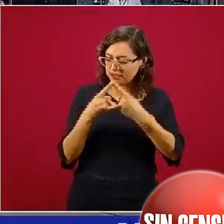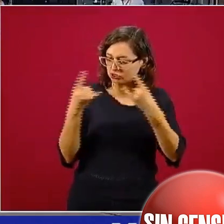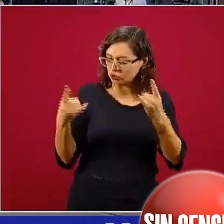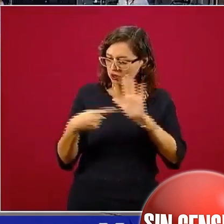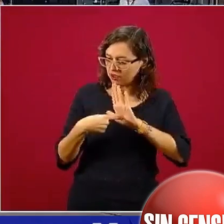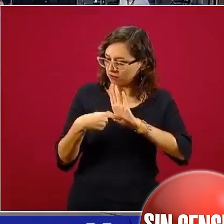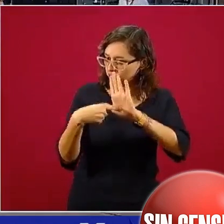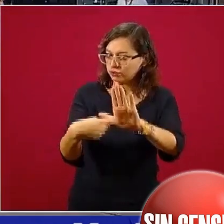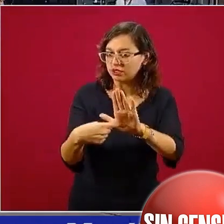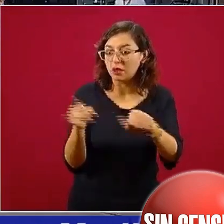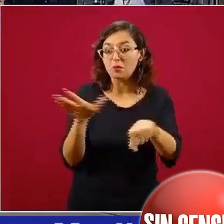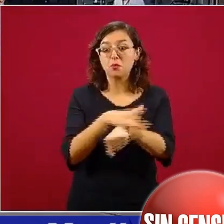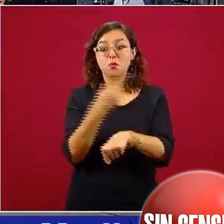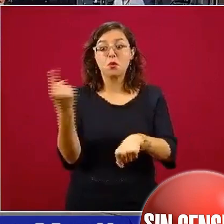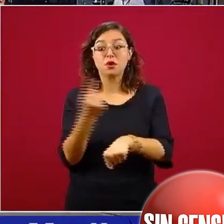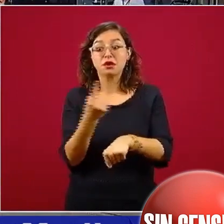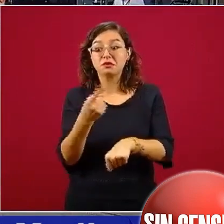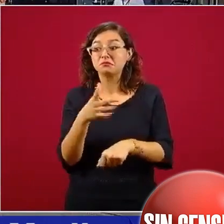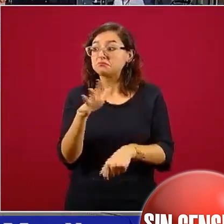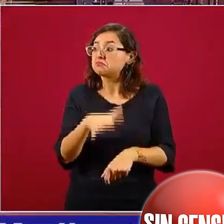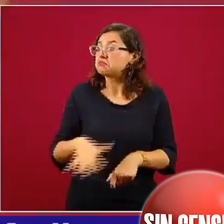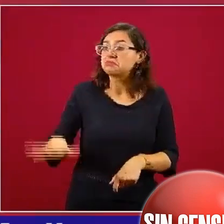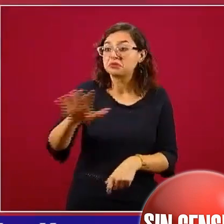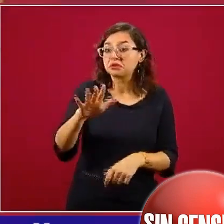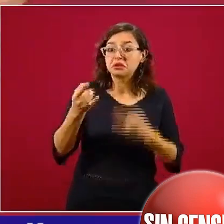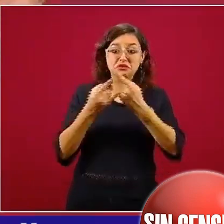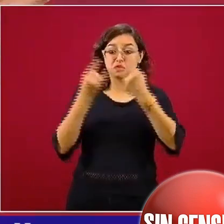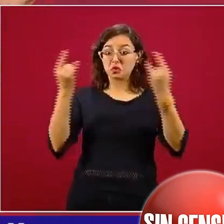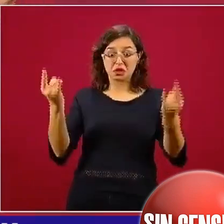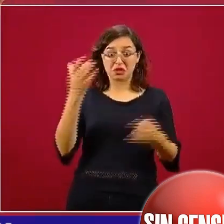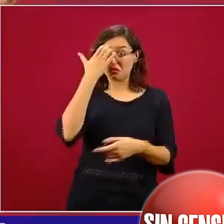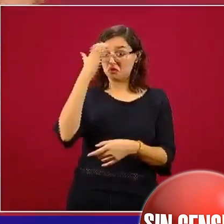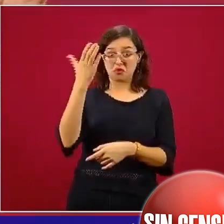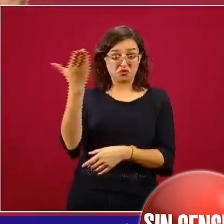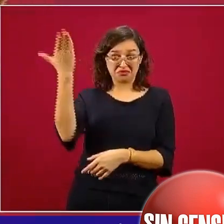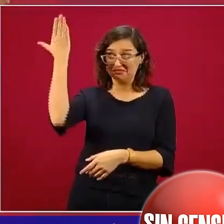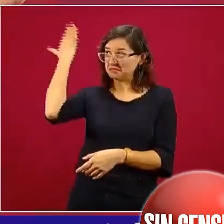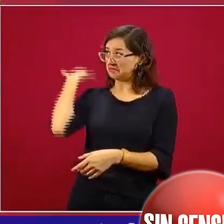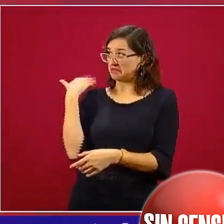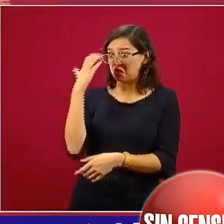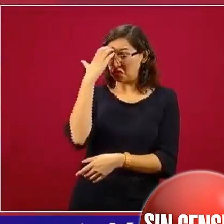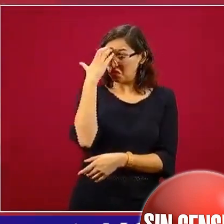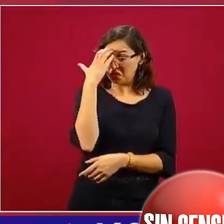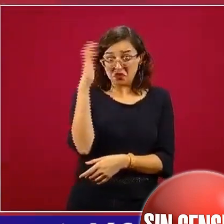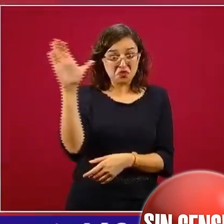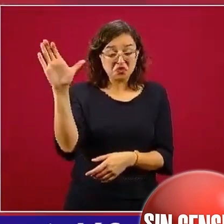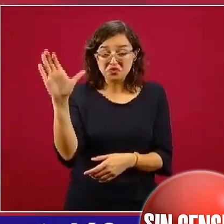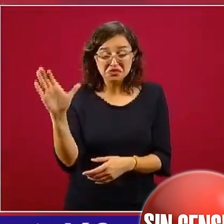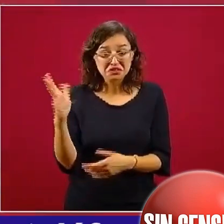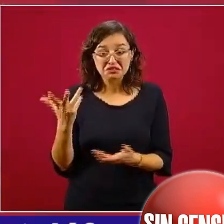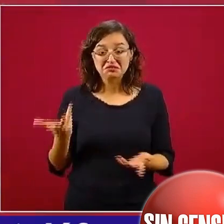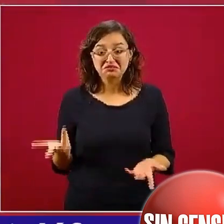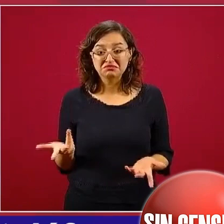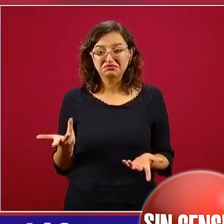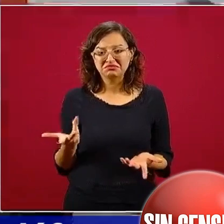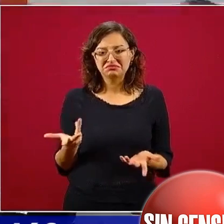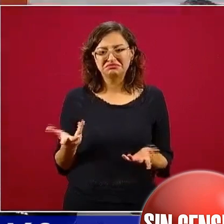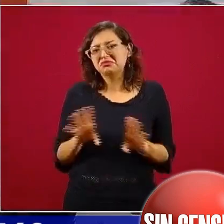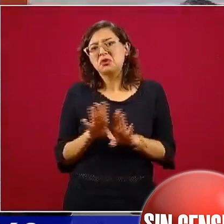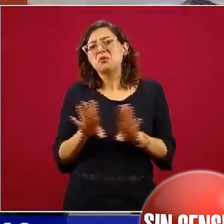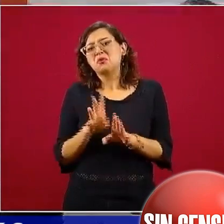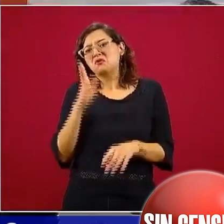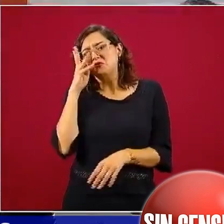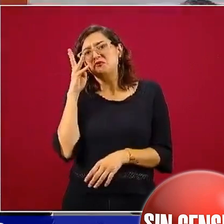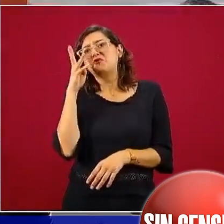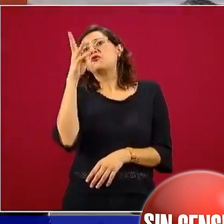sabemos de dónde venimos, cómo es que se han dado las cosas en el país, pues no vamos